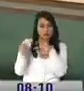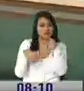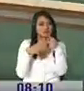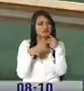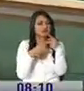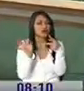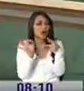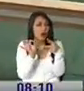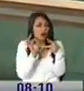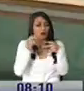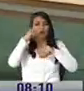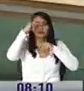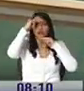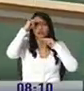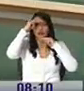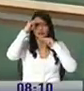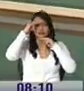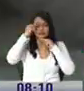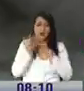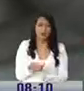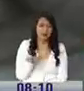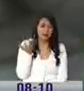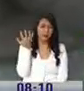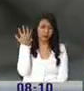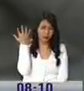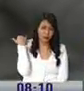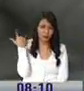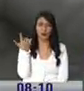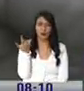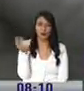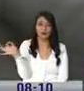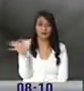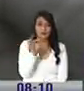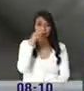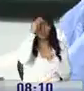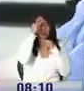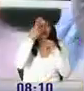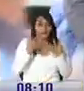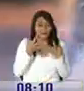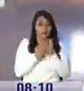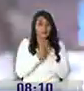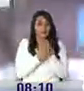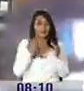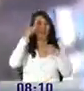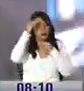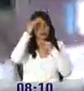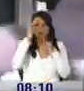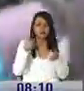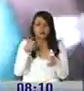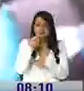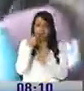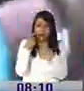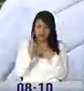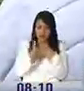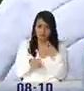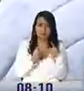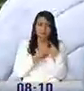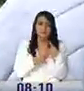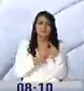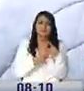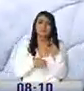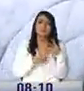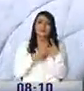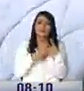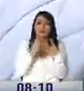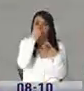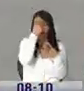tenemos noticias tenemos noticias antiguas que circulan como actuales tenemos eh perfiles